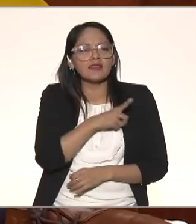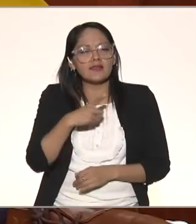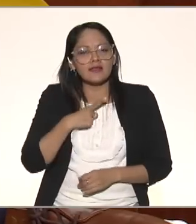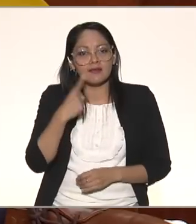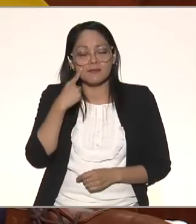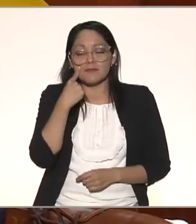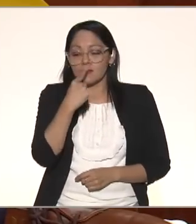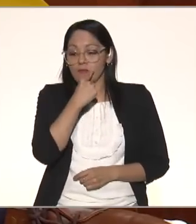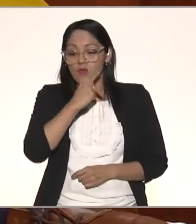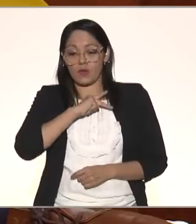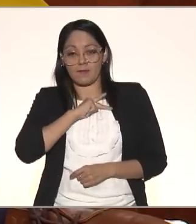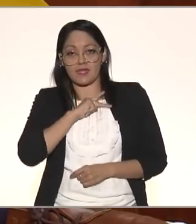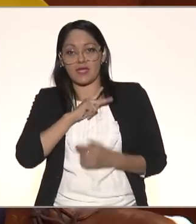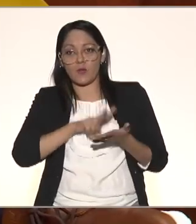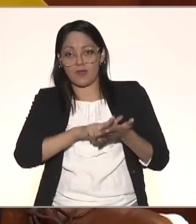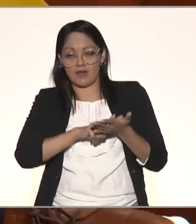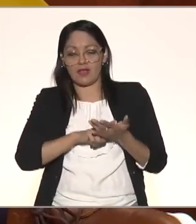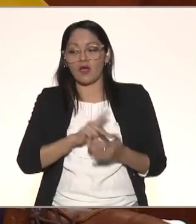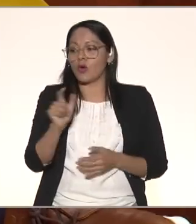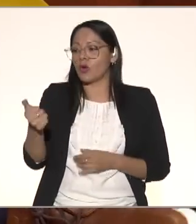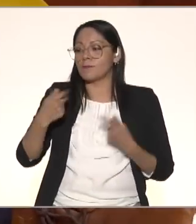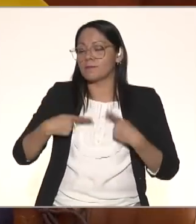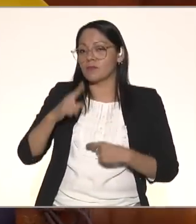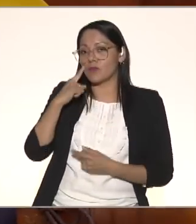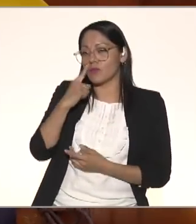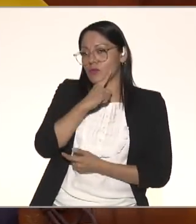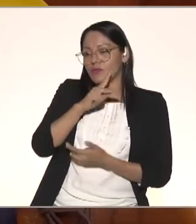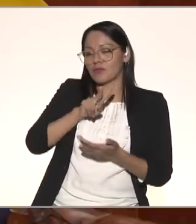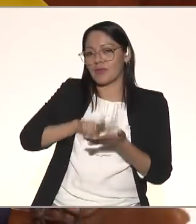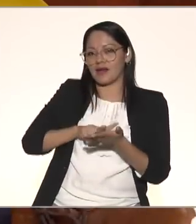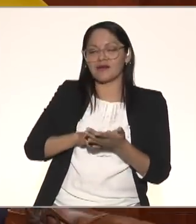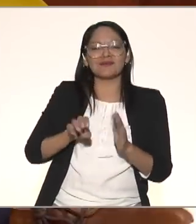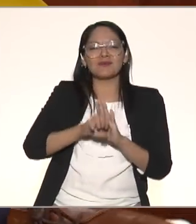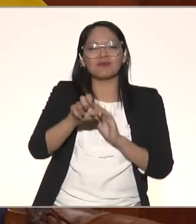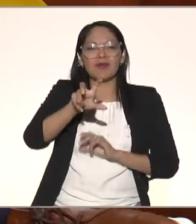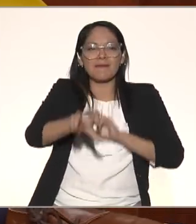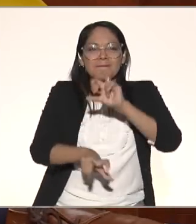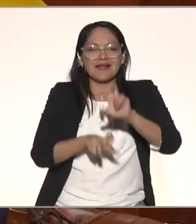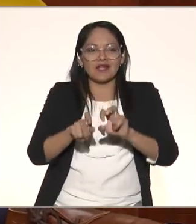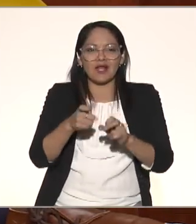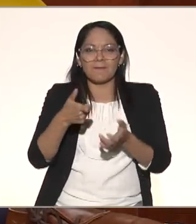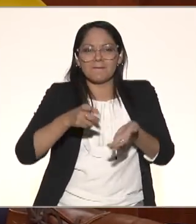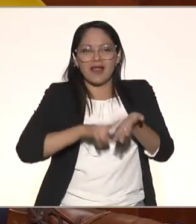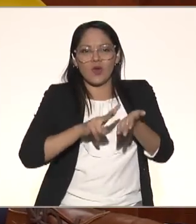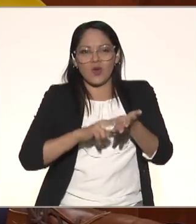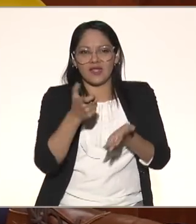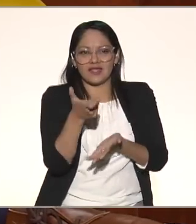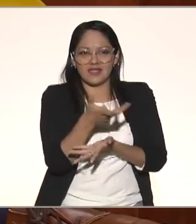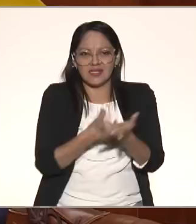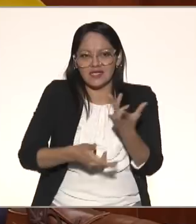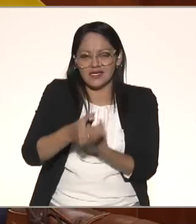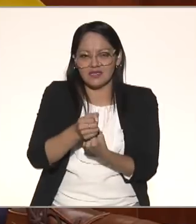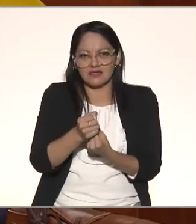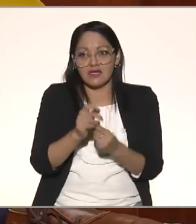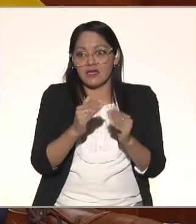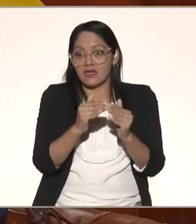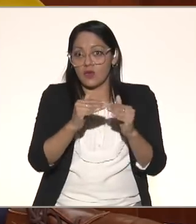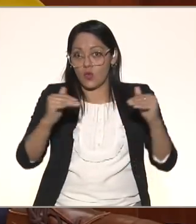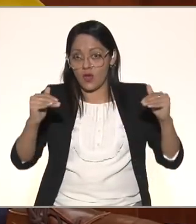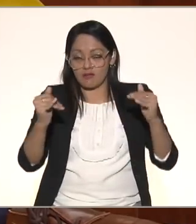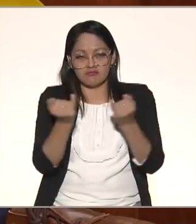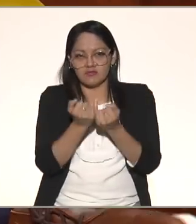sistema de valores que va subiendo y bajando, como la bolsa de valores, no son parejos. Los valores los podemos definir como preferencias